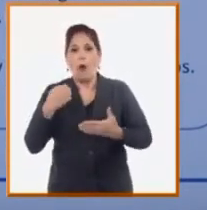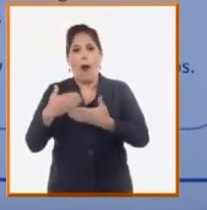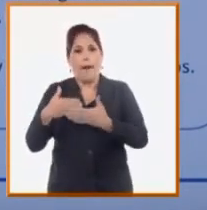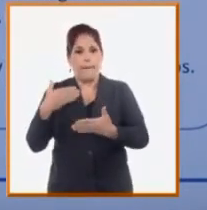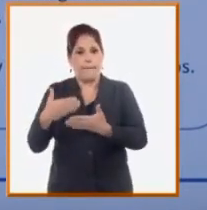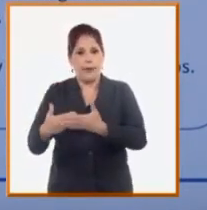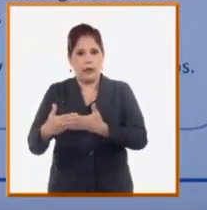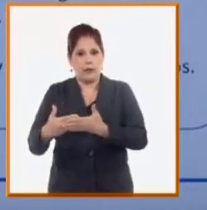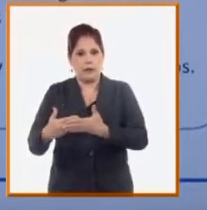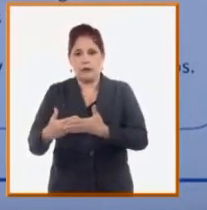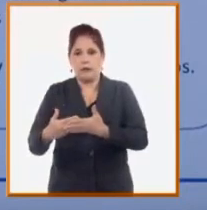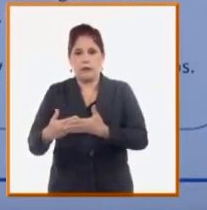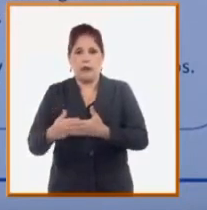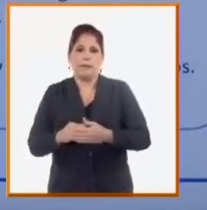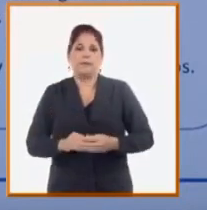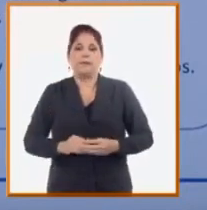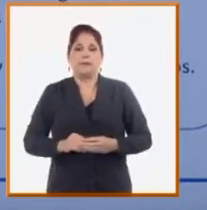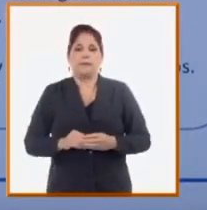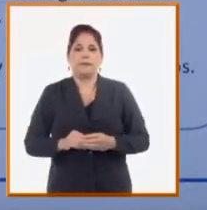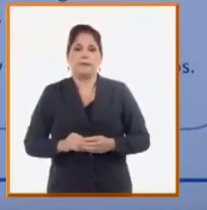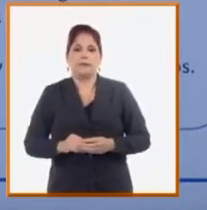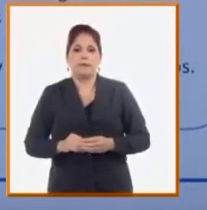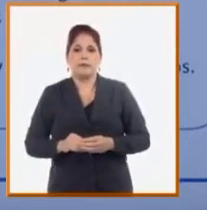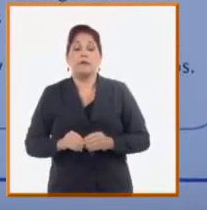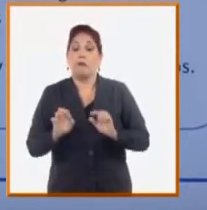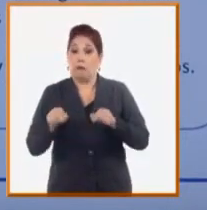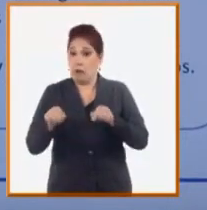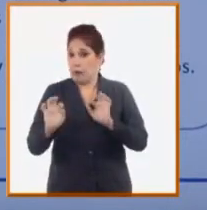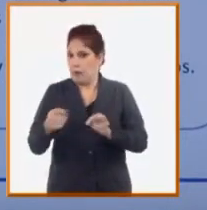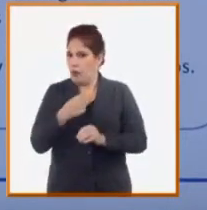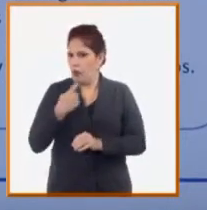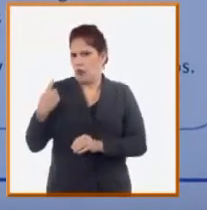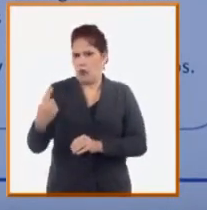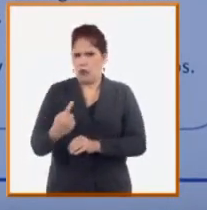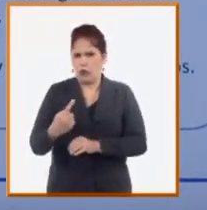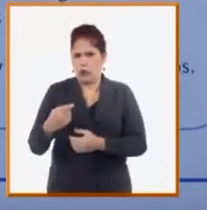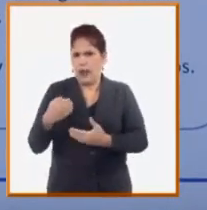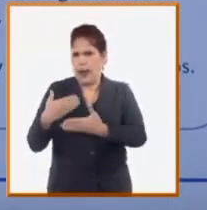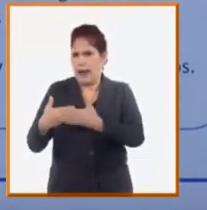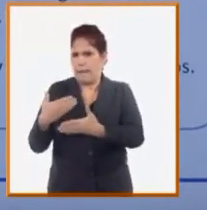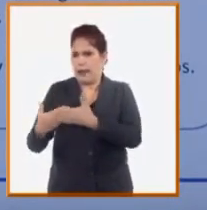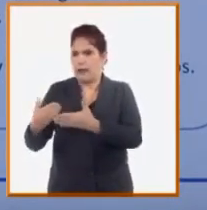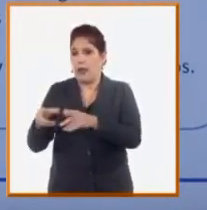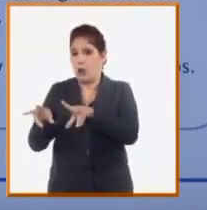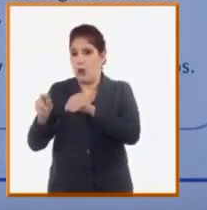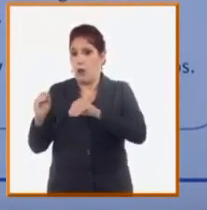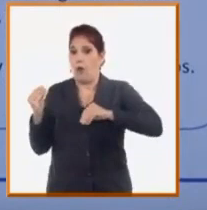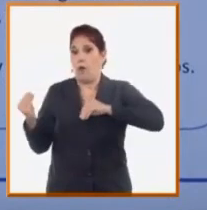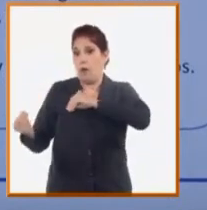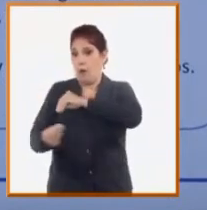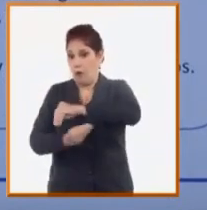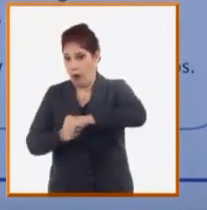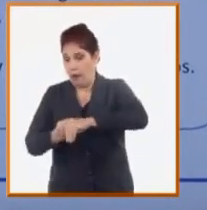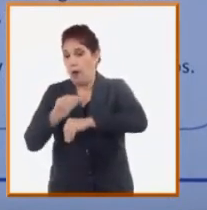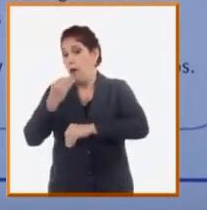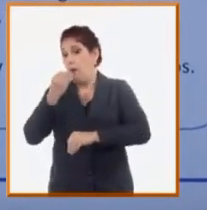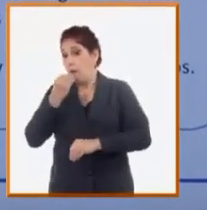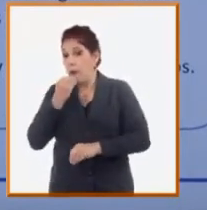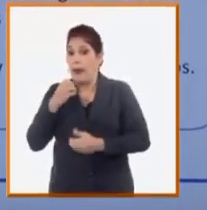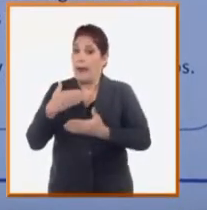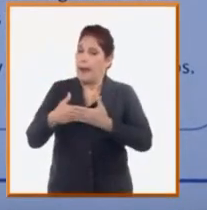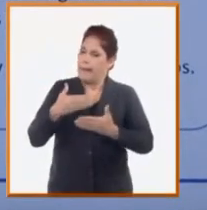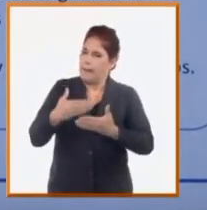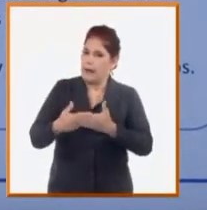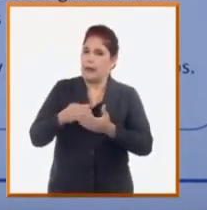aunque no le hubiésemos reconocido la personalidad jurídica. Por tanto, nosotros decimos que esta incorporación de que puedan ser pymes o que puedan